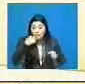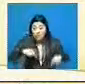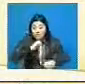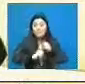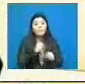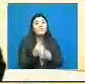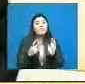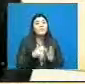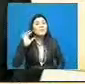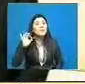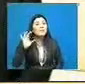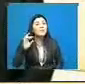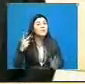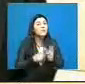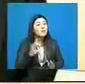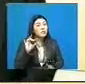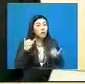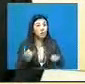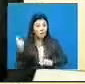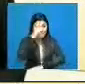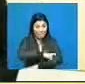2015, ¿somos una economía petrolero dependiente?